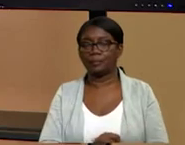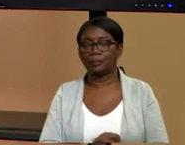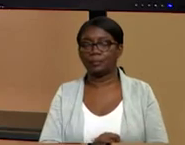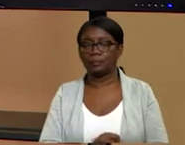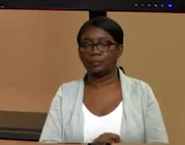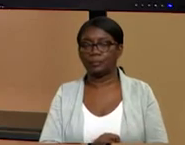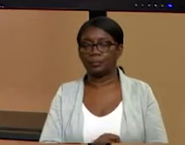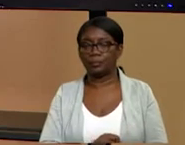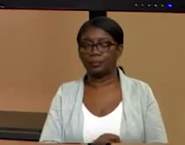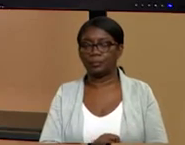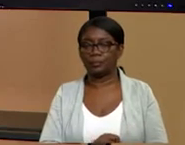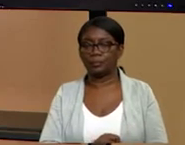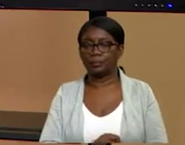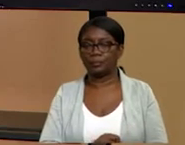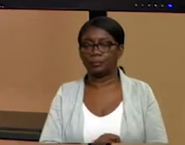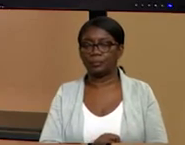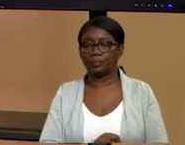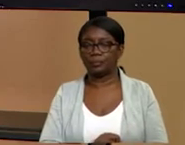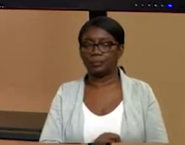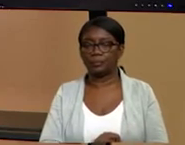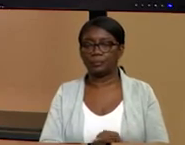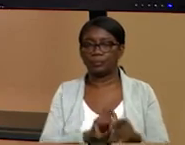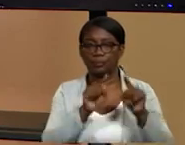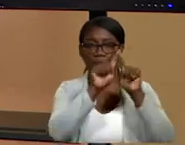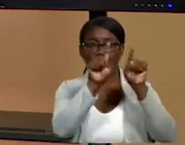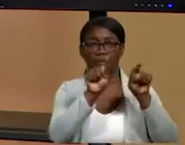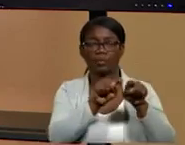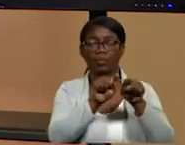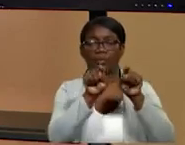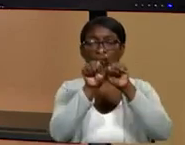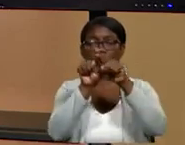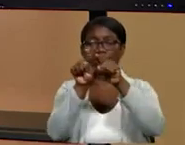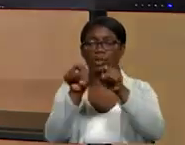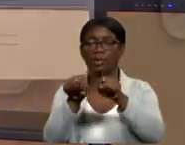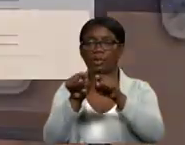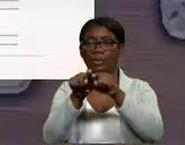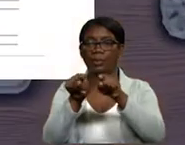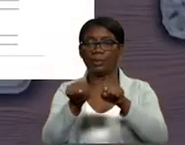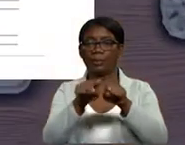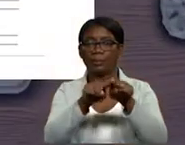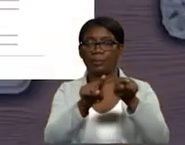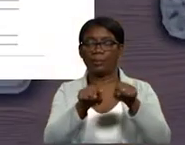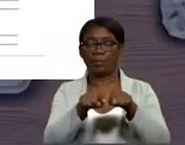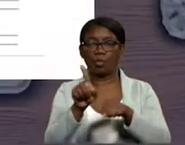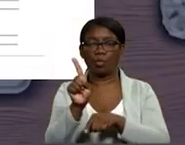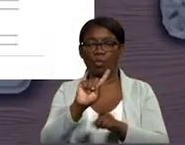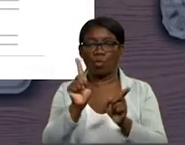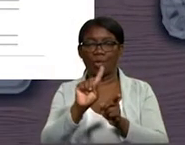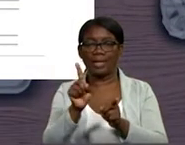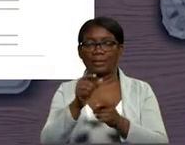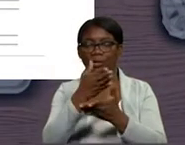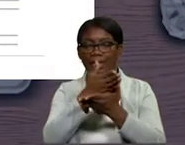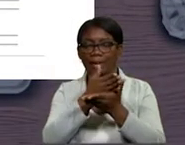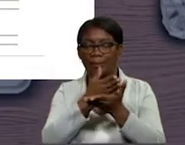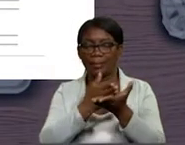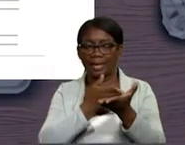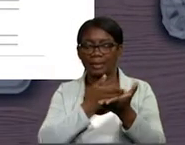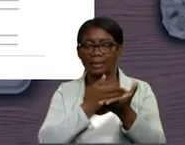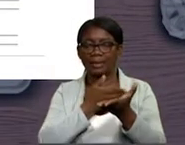el día de hoy. Aquí van a tener una pequeña práctica donde ustedes van a identificar cuáles son las partes de